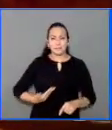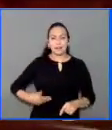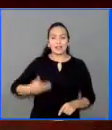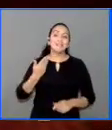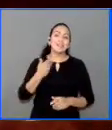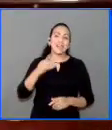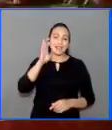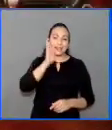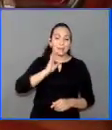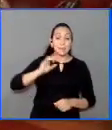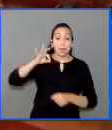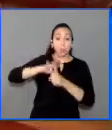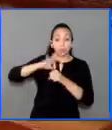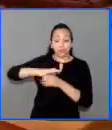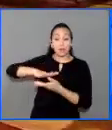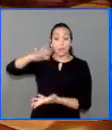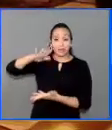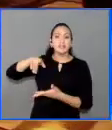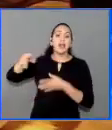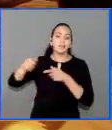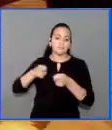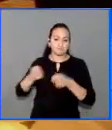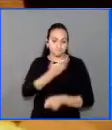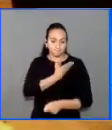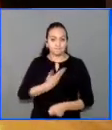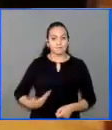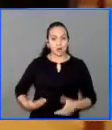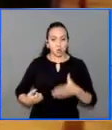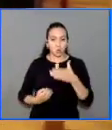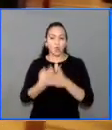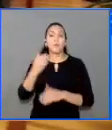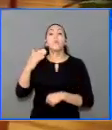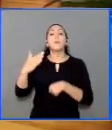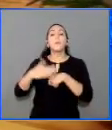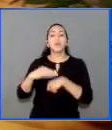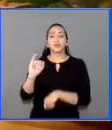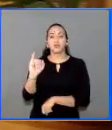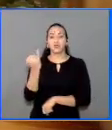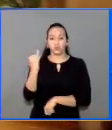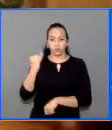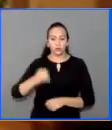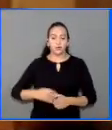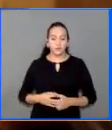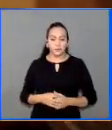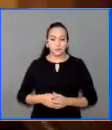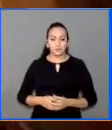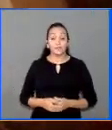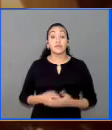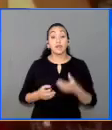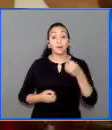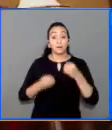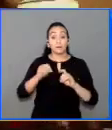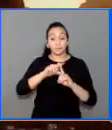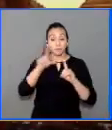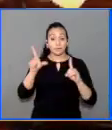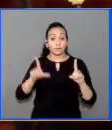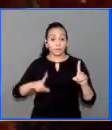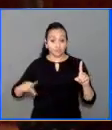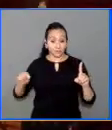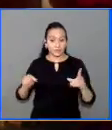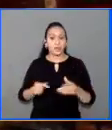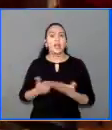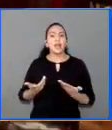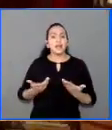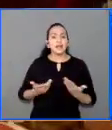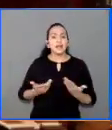de votos en la elección judicial del próximo mes de junio. La Corte llega a su bicentenario con un cambio